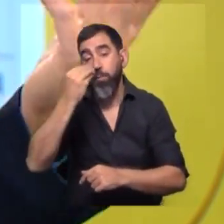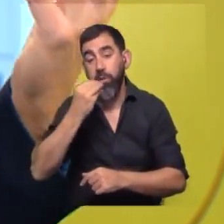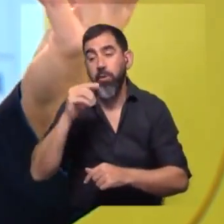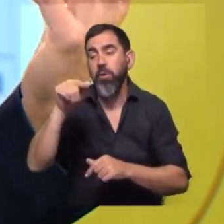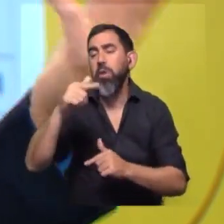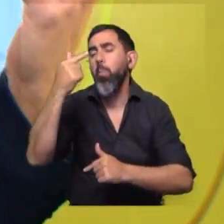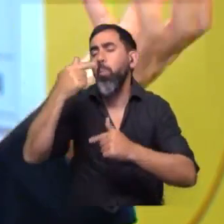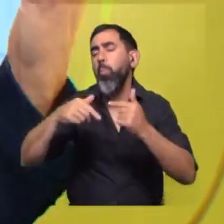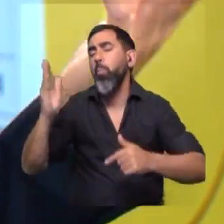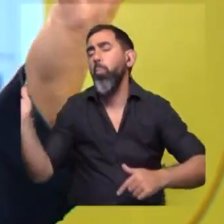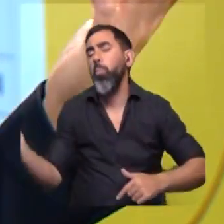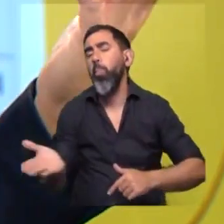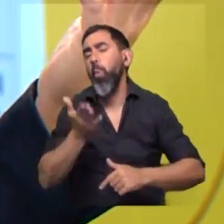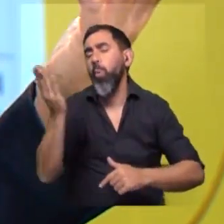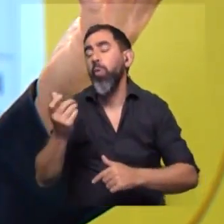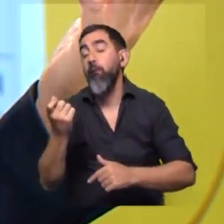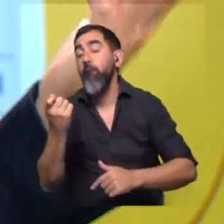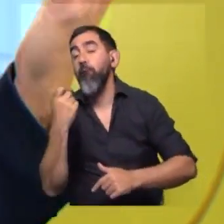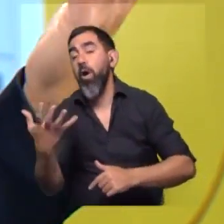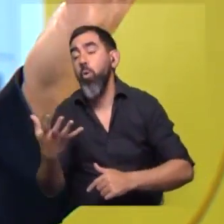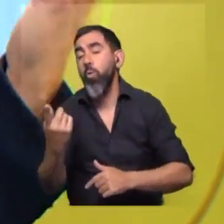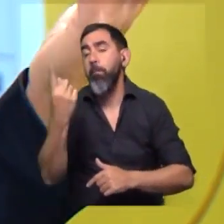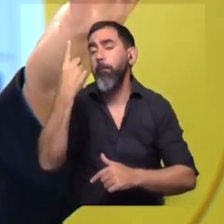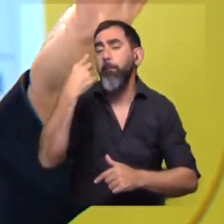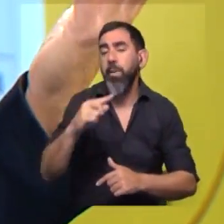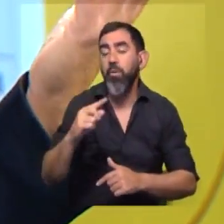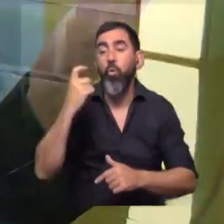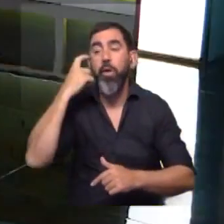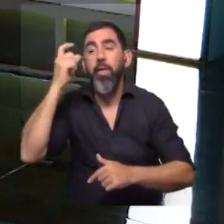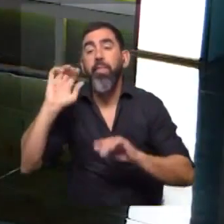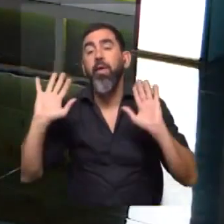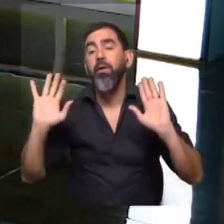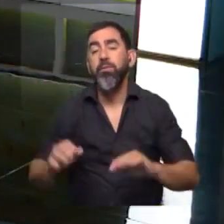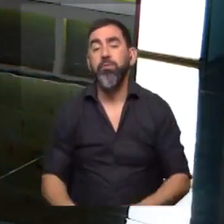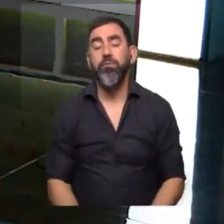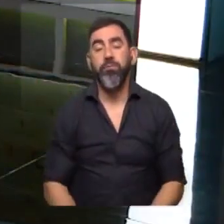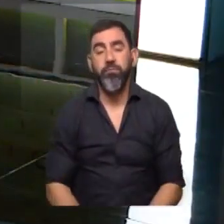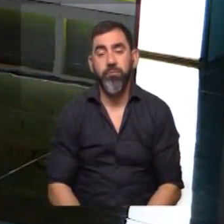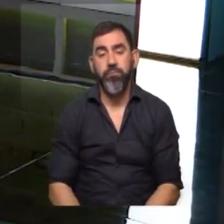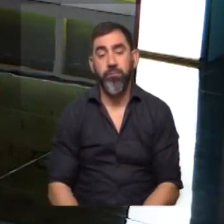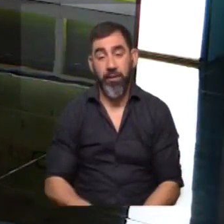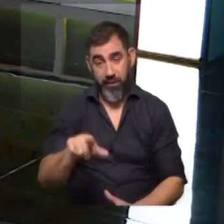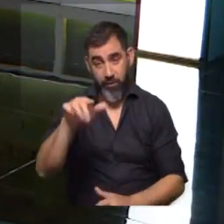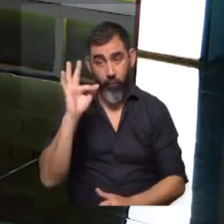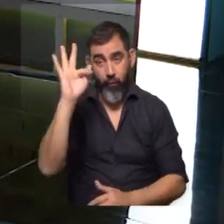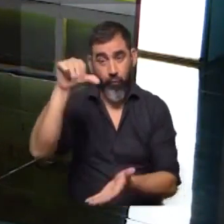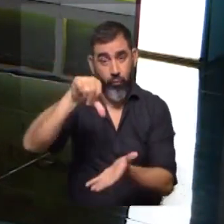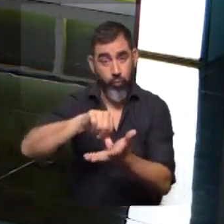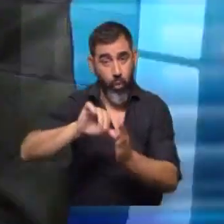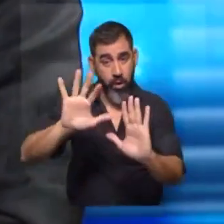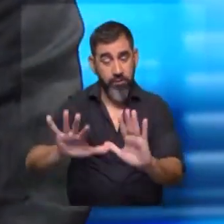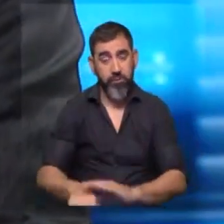de producir, de generar mucho valor a ideas. Sí. ¿Es el futuro de estos países?